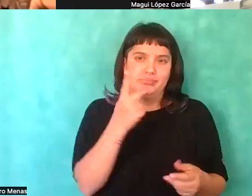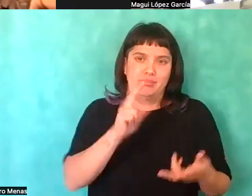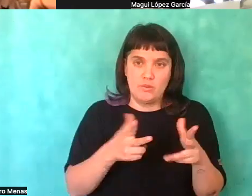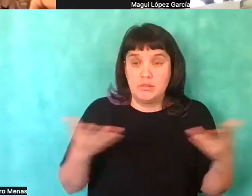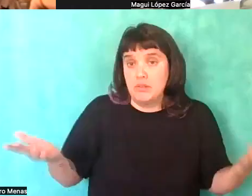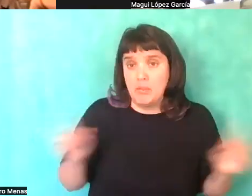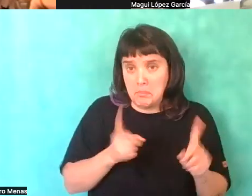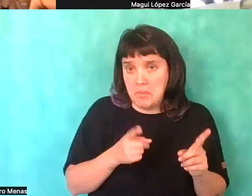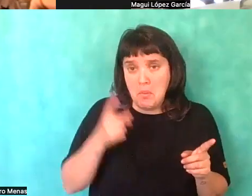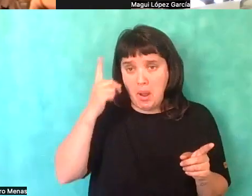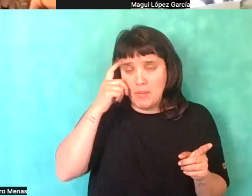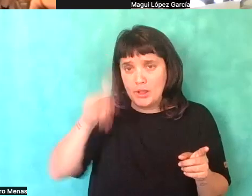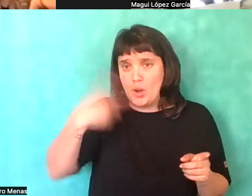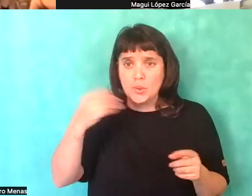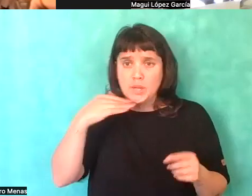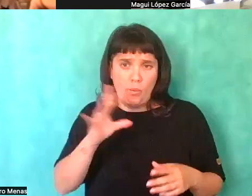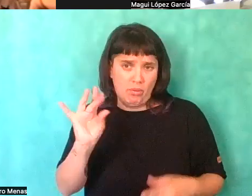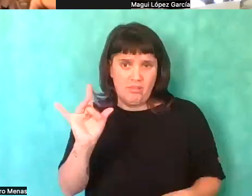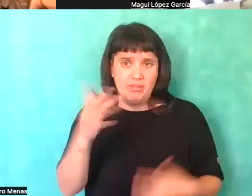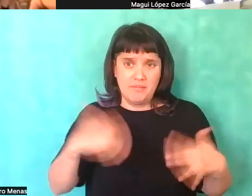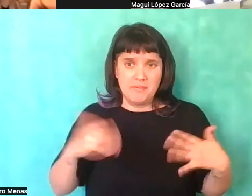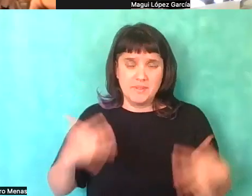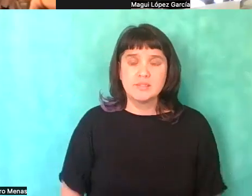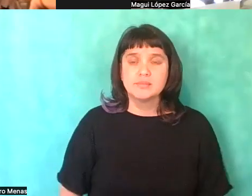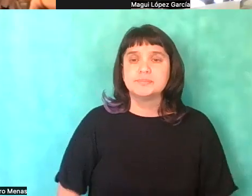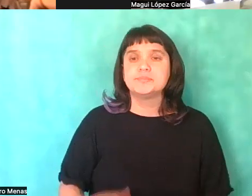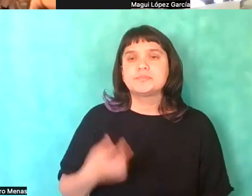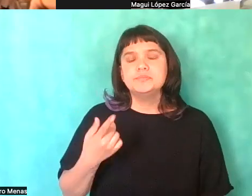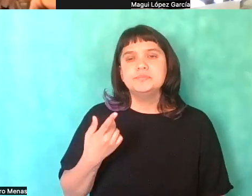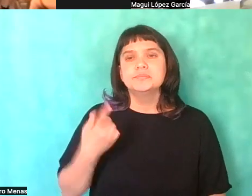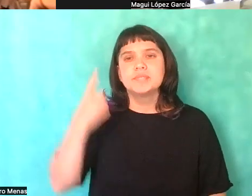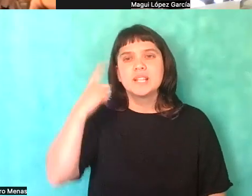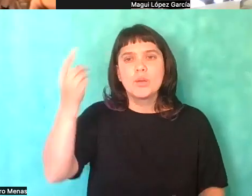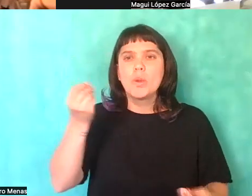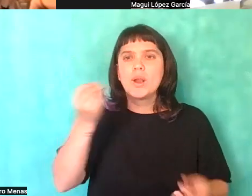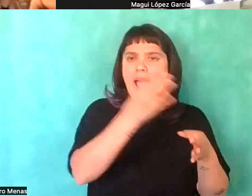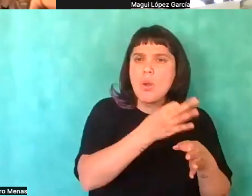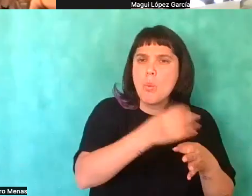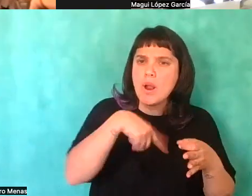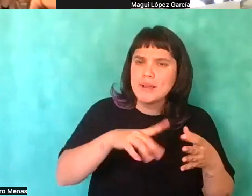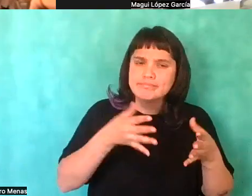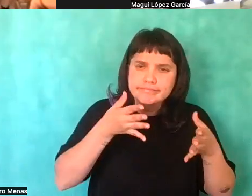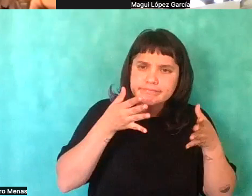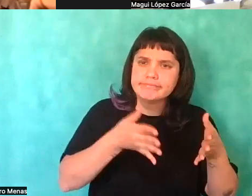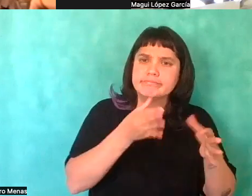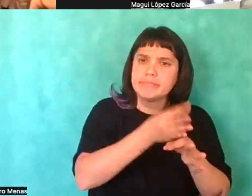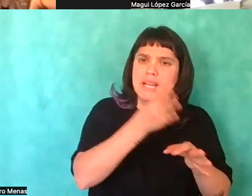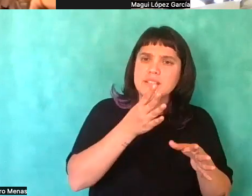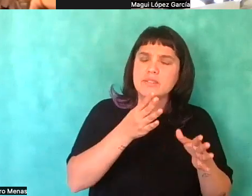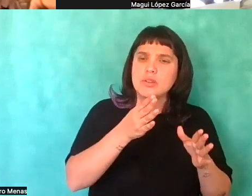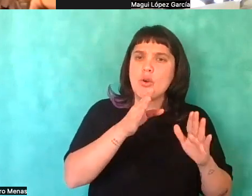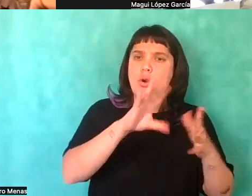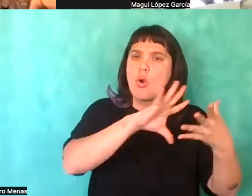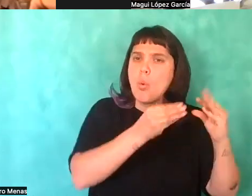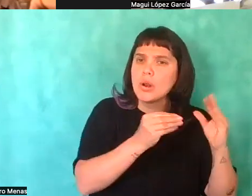lengua. Entonces, bueno, tiene que haber escuelas, establecimientos que estén específicamente con un currículum diseñado para eso. Me imagino que